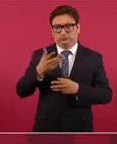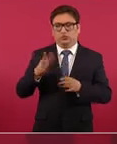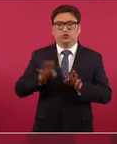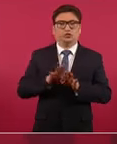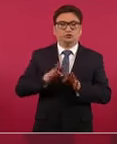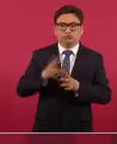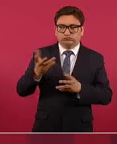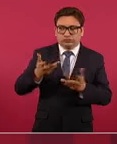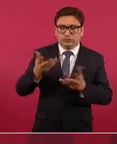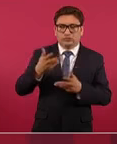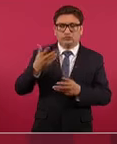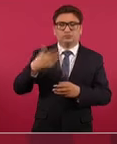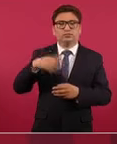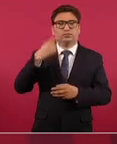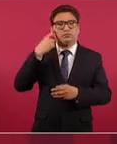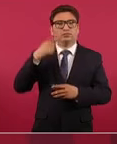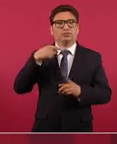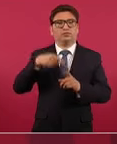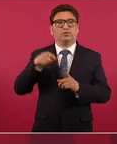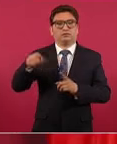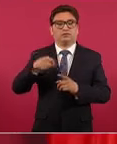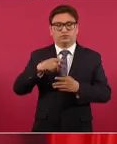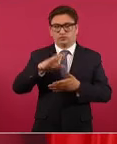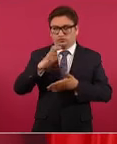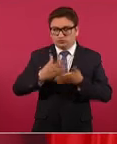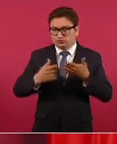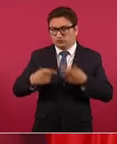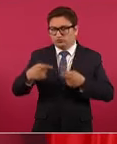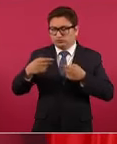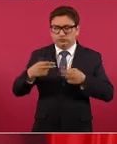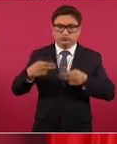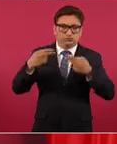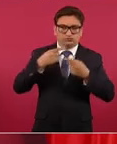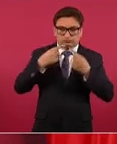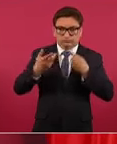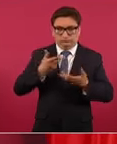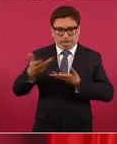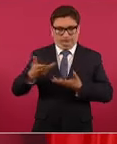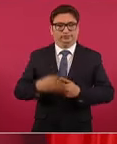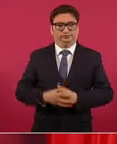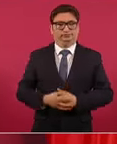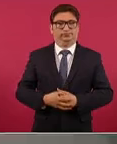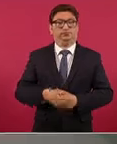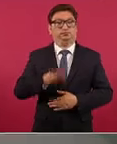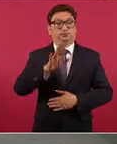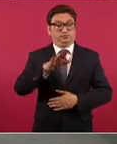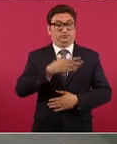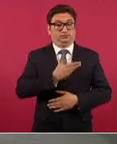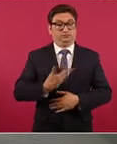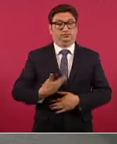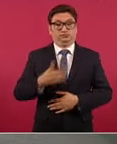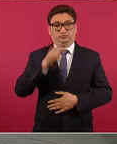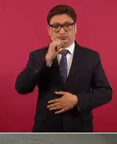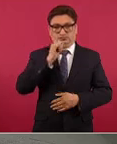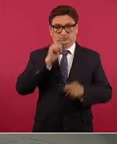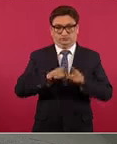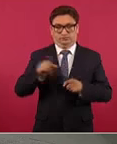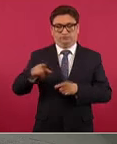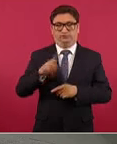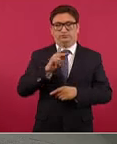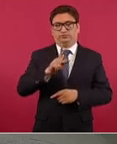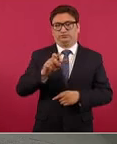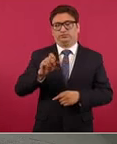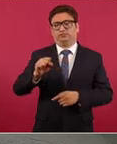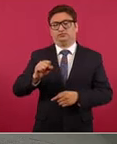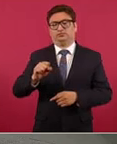d ese es contrato señor presidente y es que además de este mecanismo que se utilizó de pps